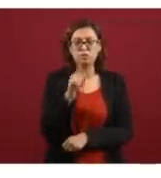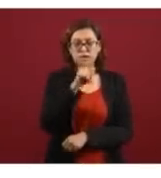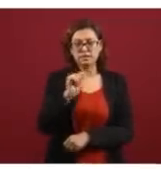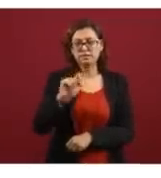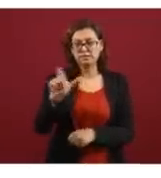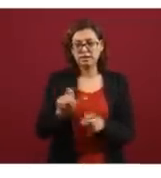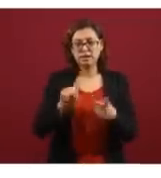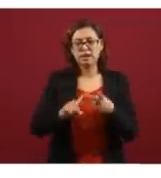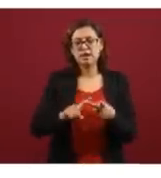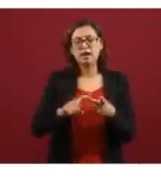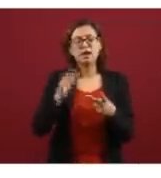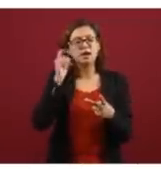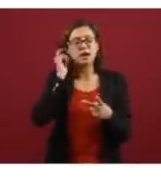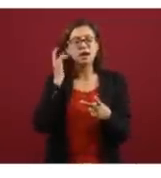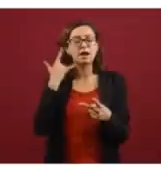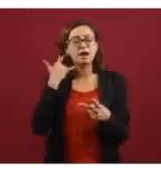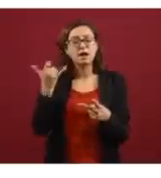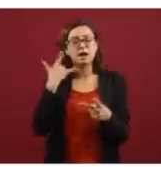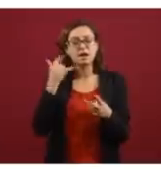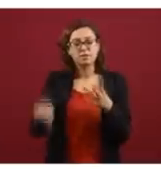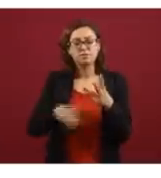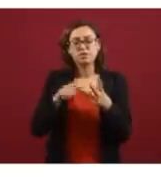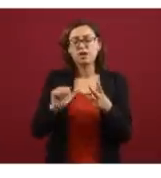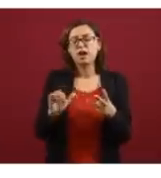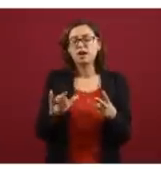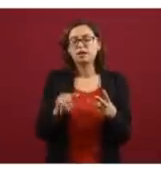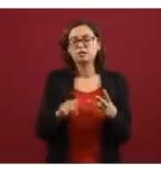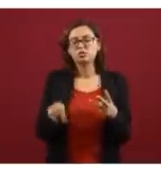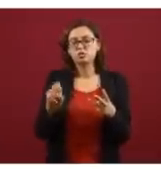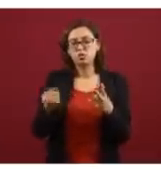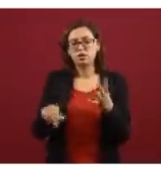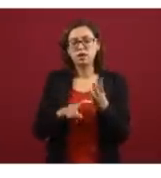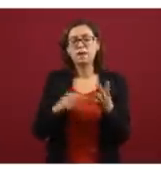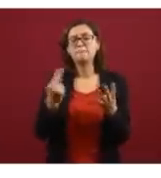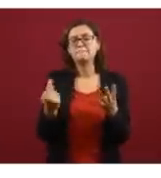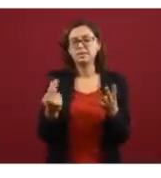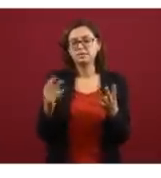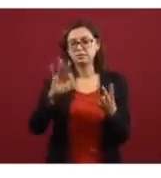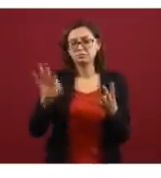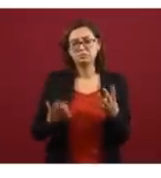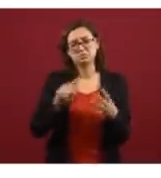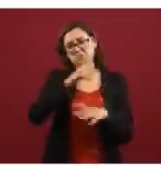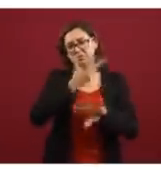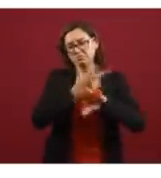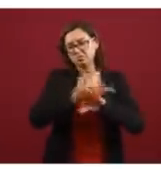Texas, 19 de California, el 15 de Arizona y el 25 del resto